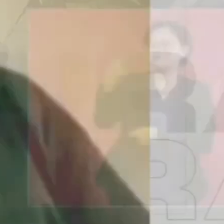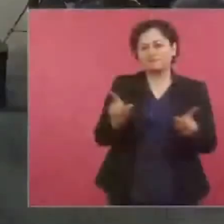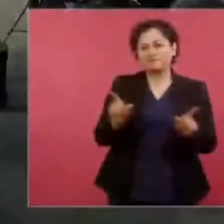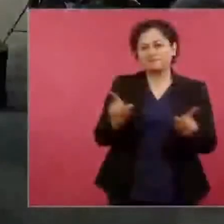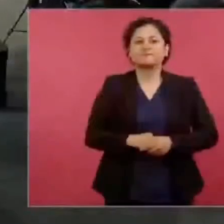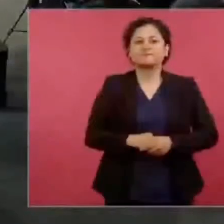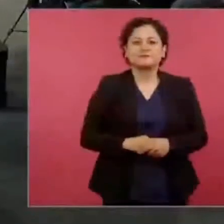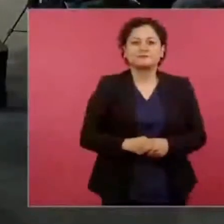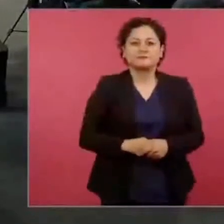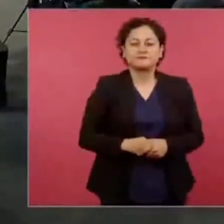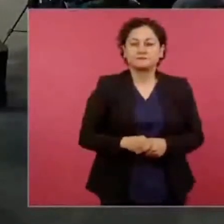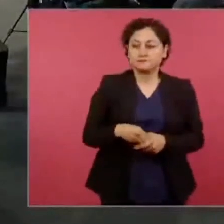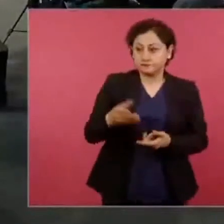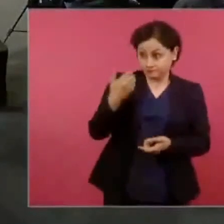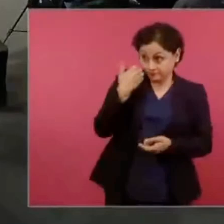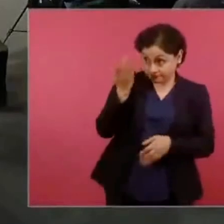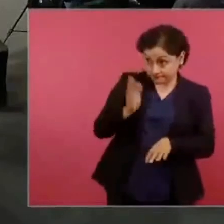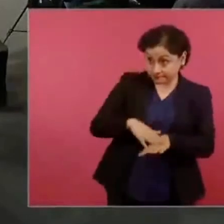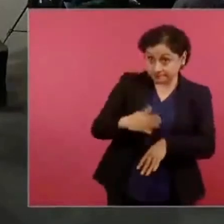¿Quieren más?